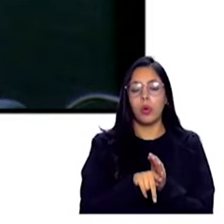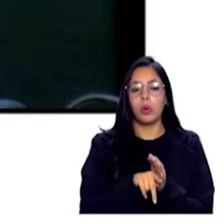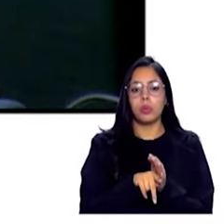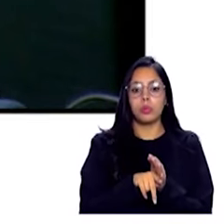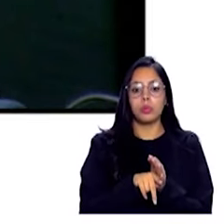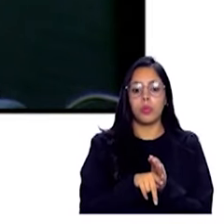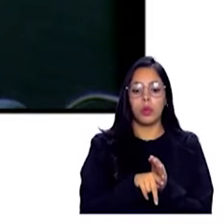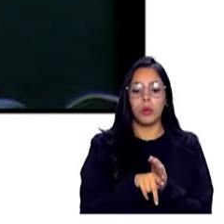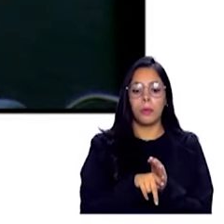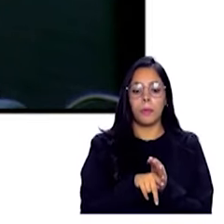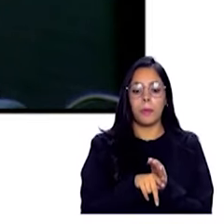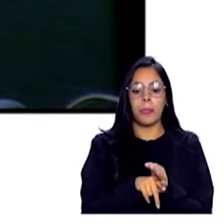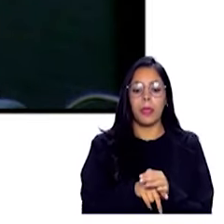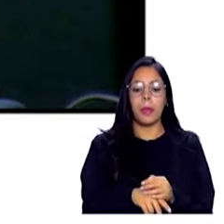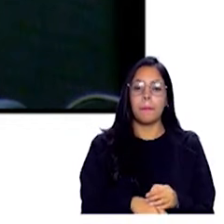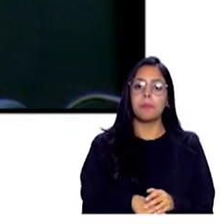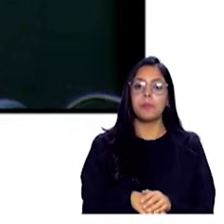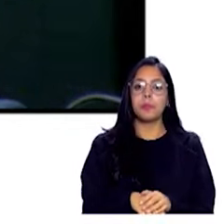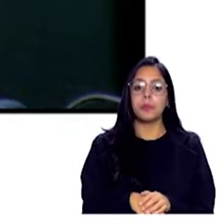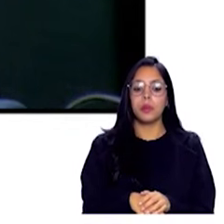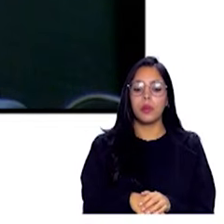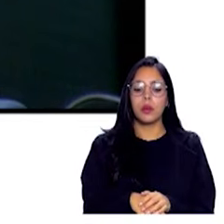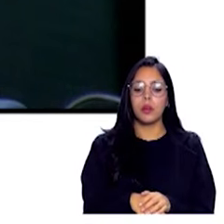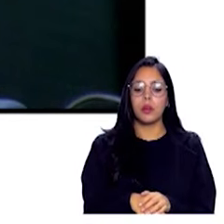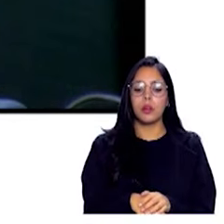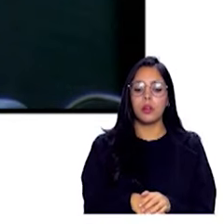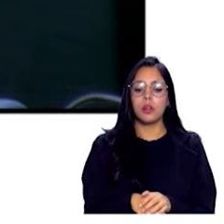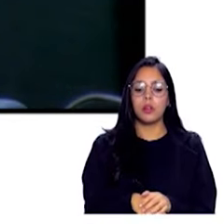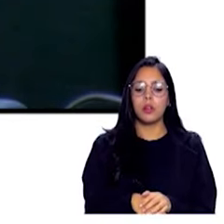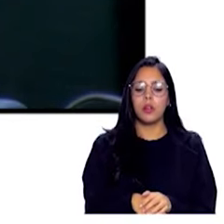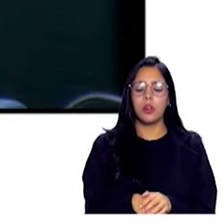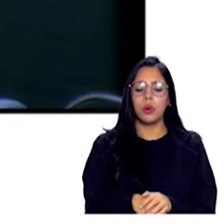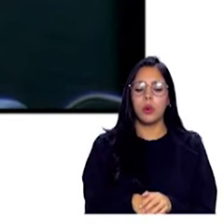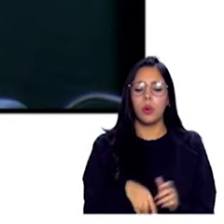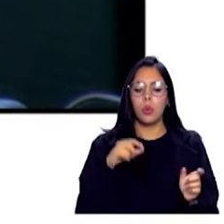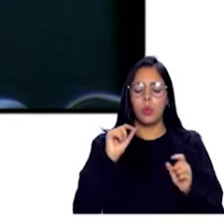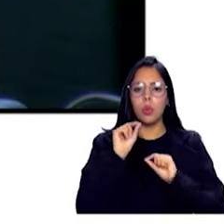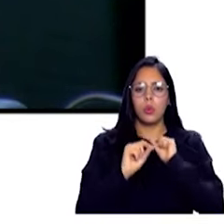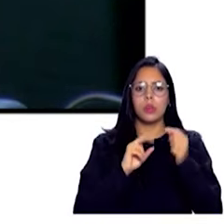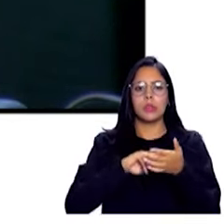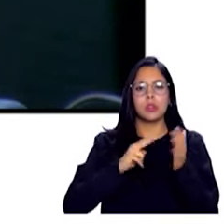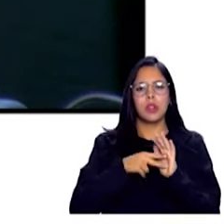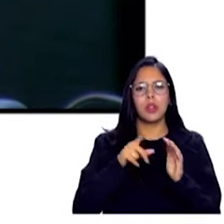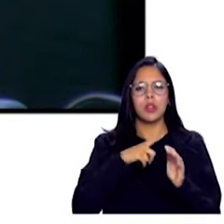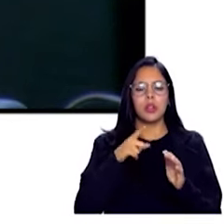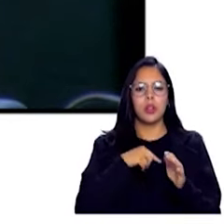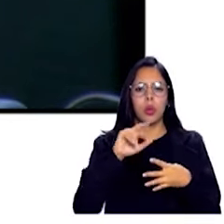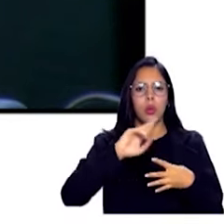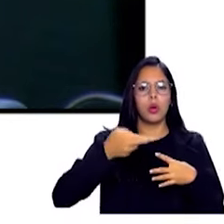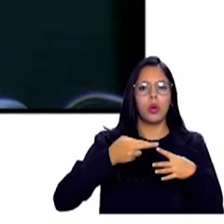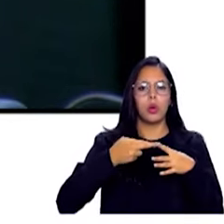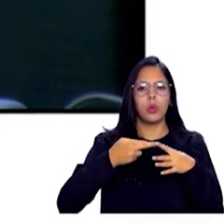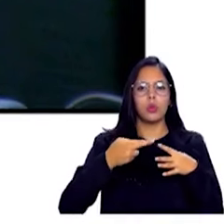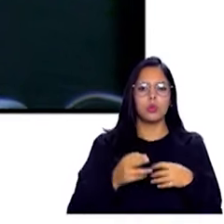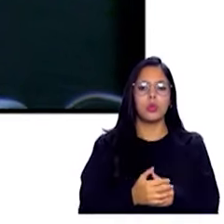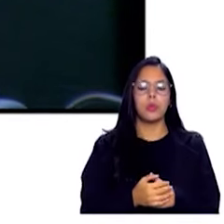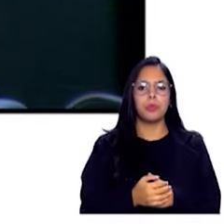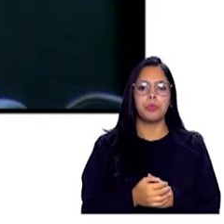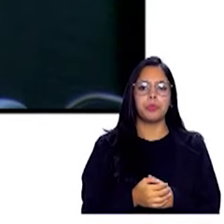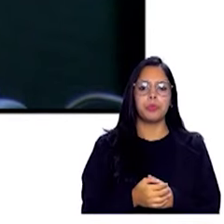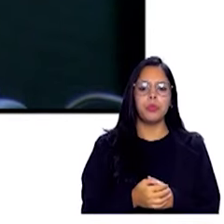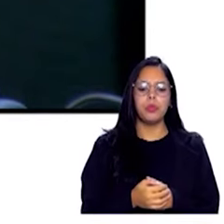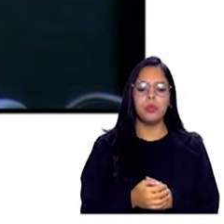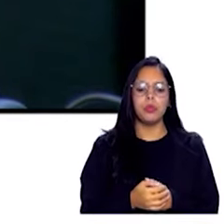significa esto que los medios de impugnación Los motivos de impugnación Son tados en segundo lugar es un